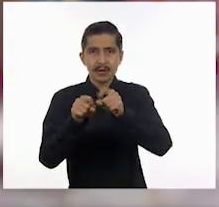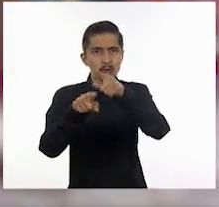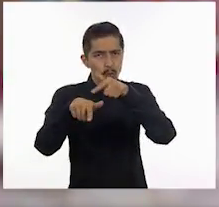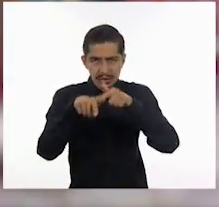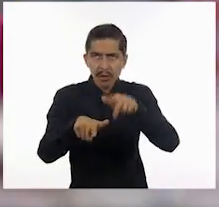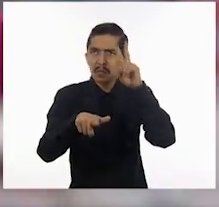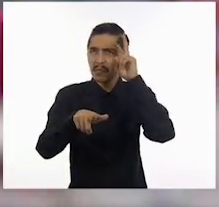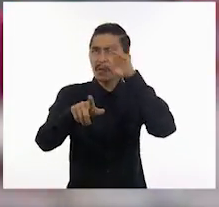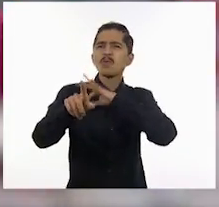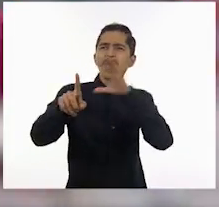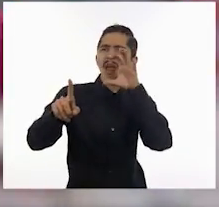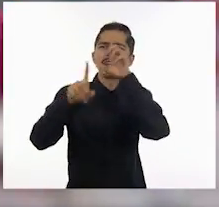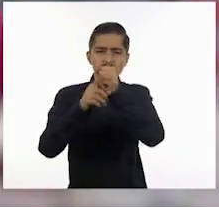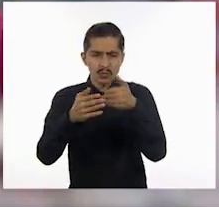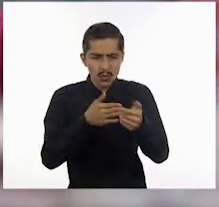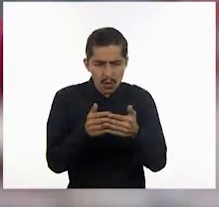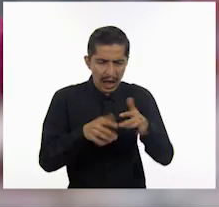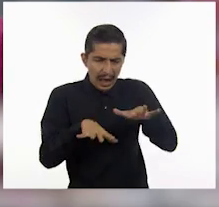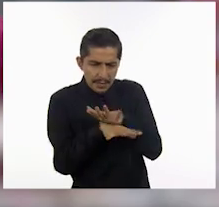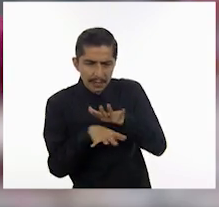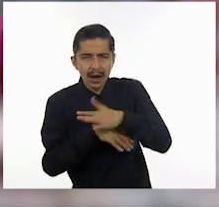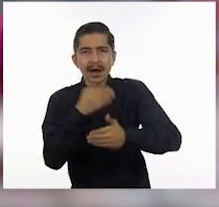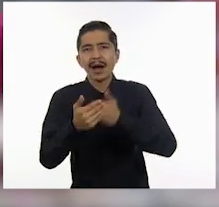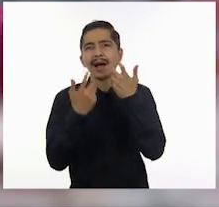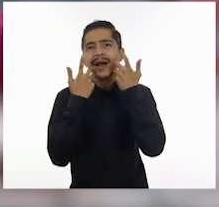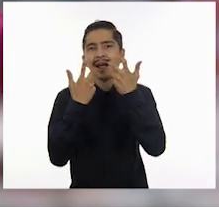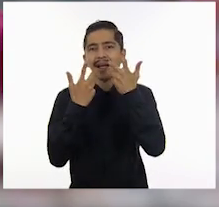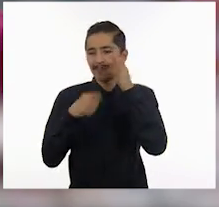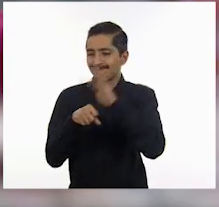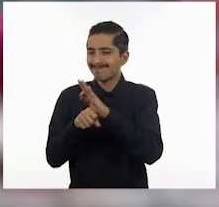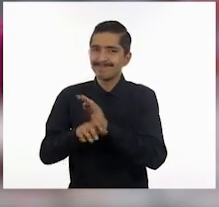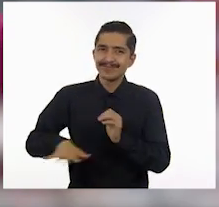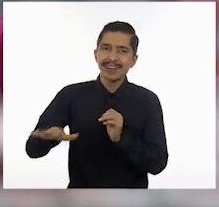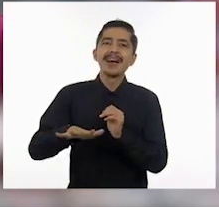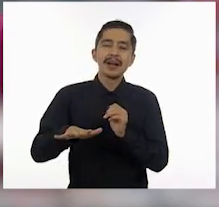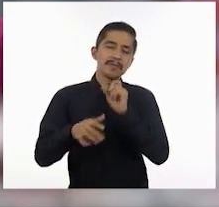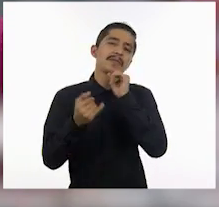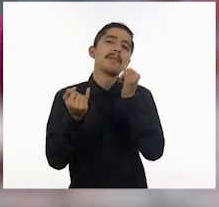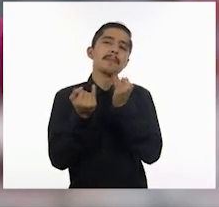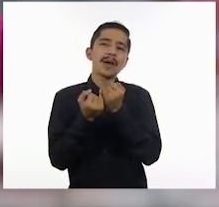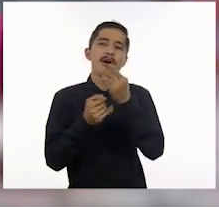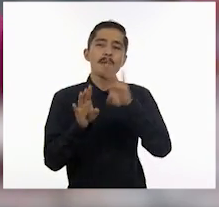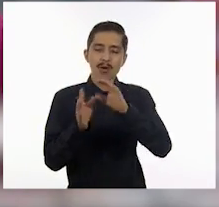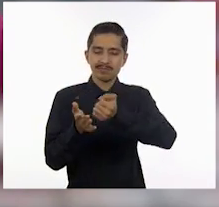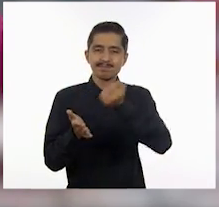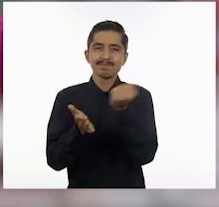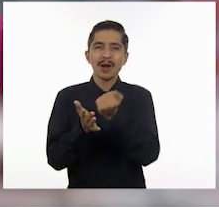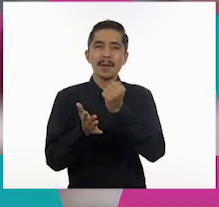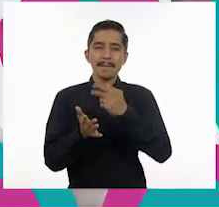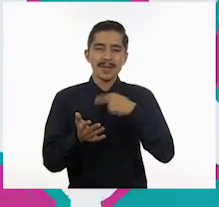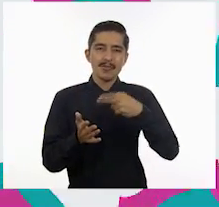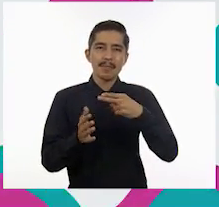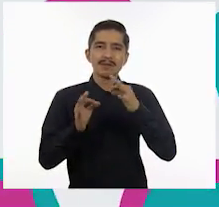tus sueños, innovar y crear esperanzas y, sobre todo, dejar tu nombre marcado en la historia.